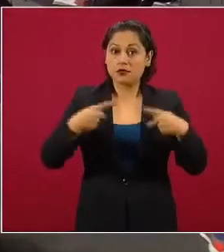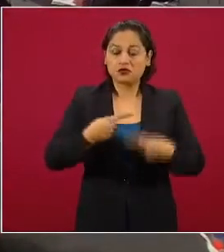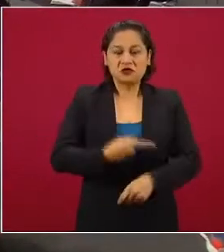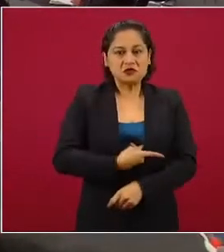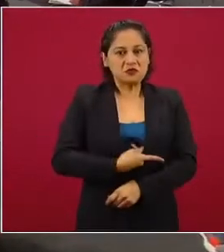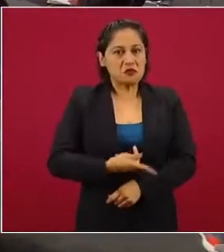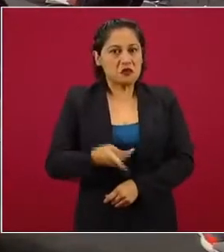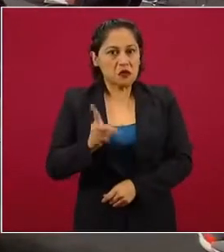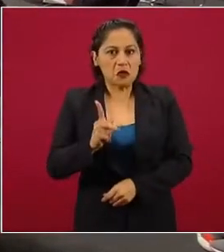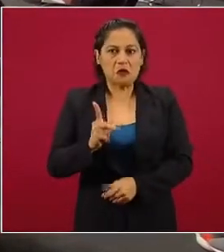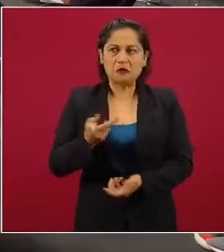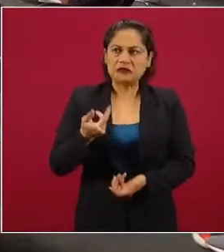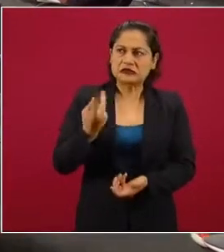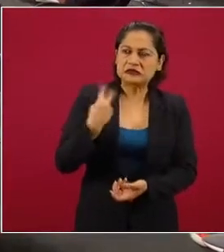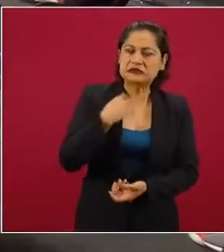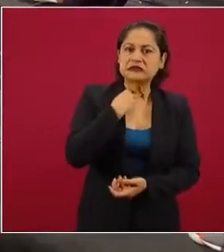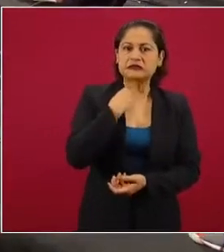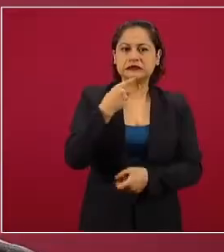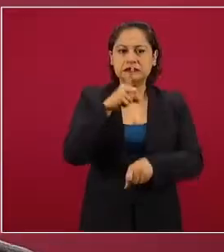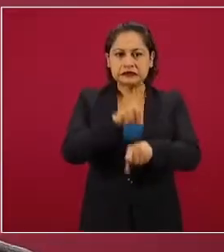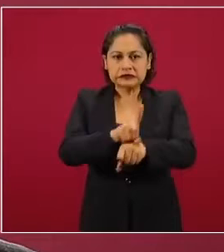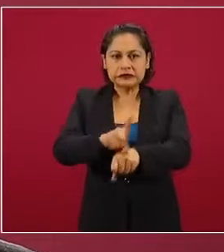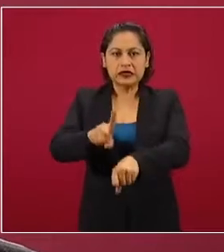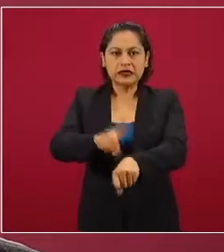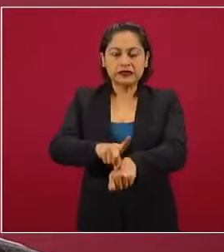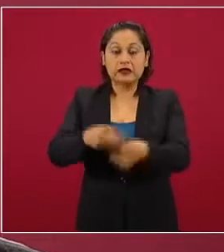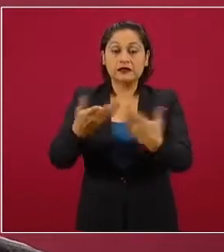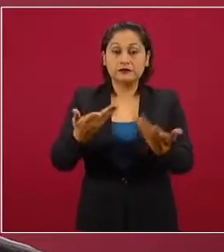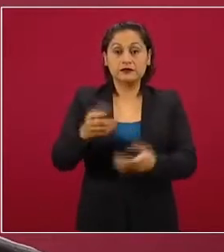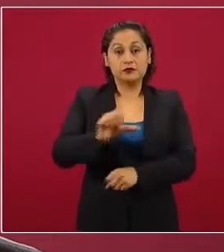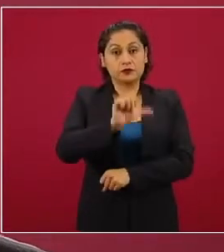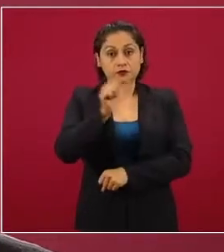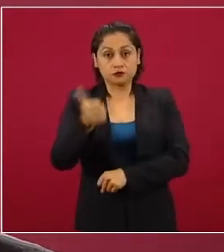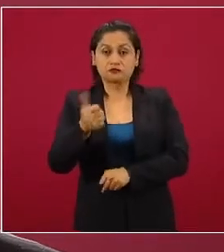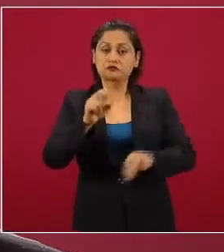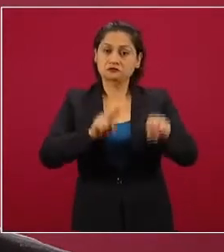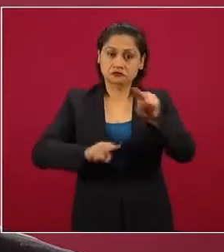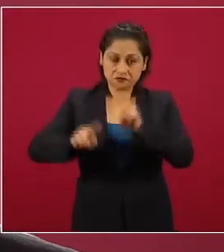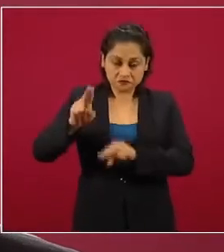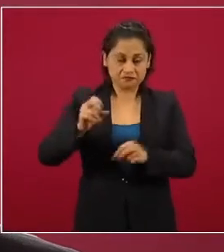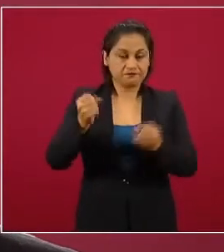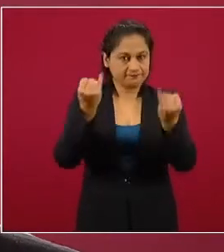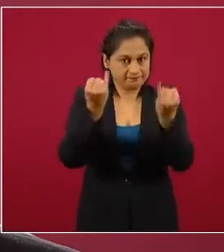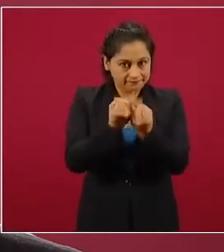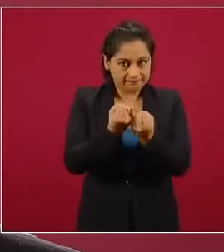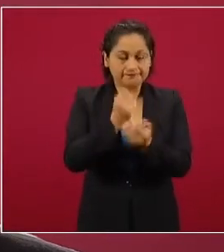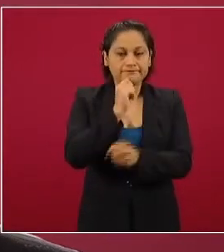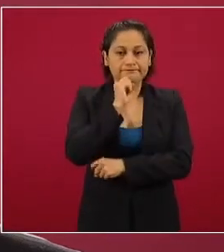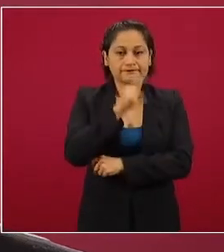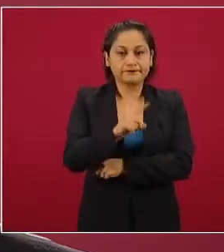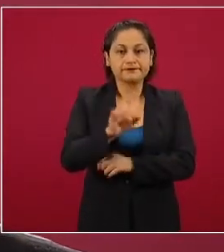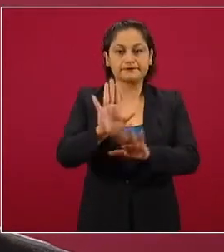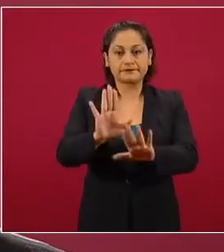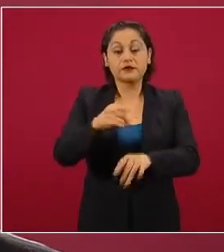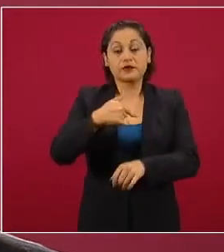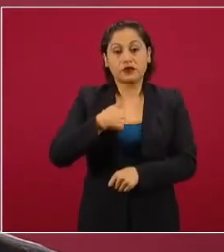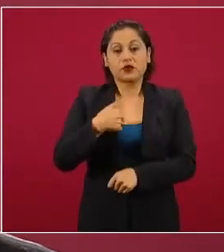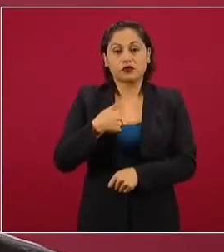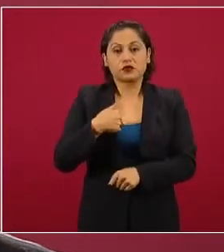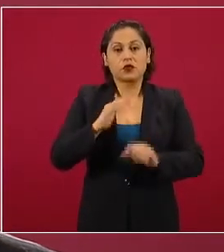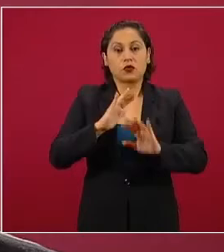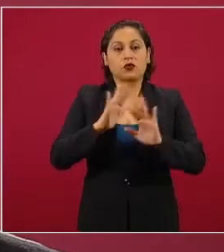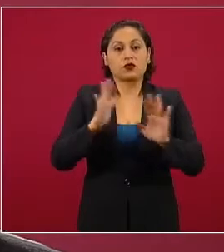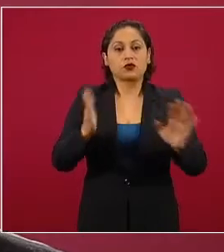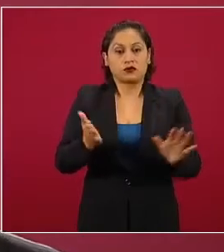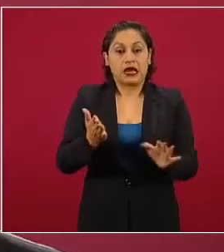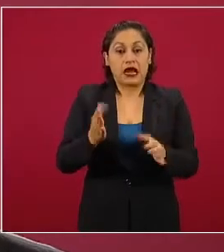y también enorme desigualdad en otros sentidos. Y lo que ya dije, la historia reciente de abuso